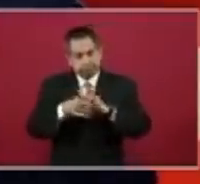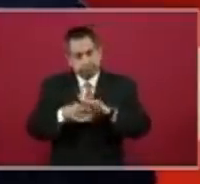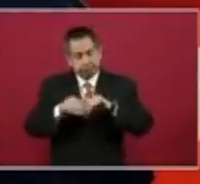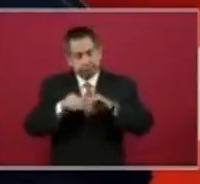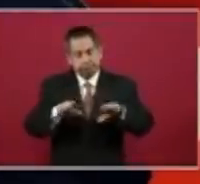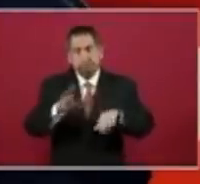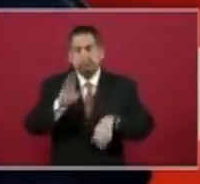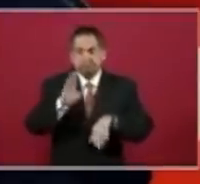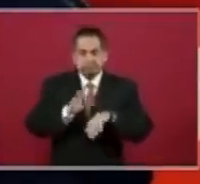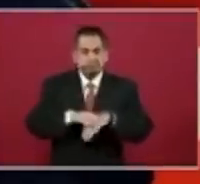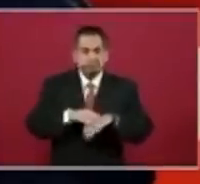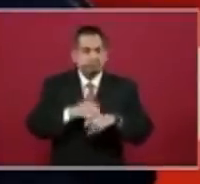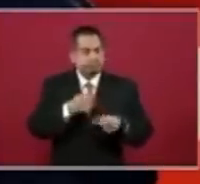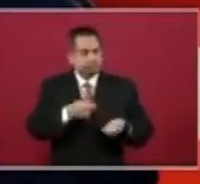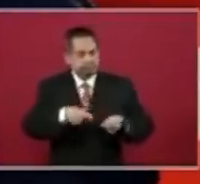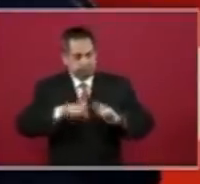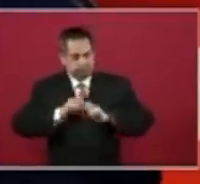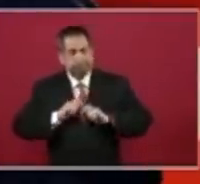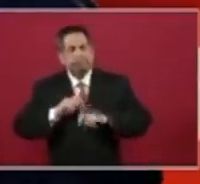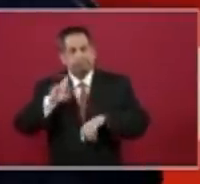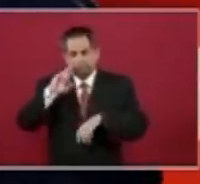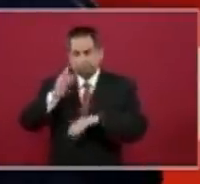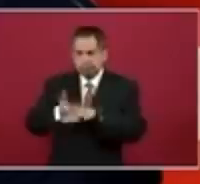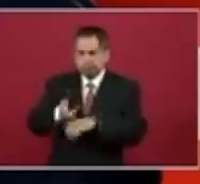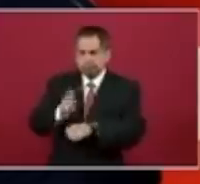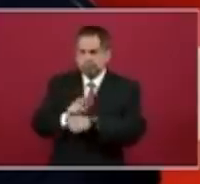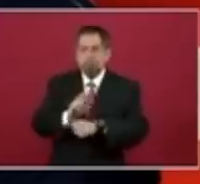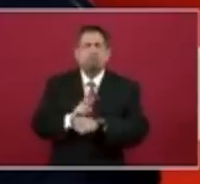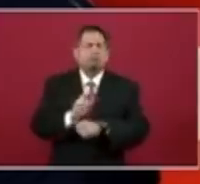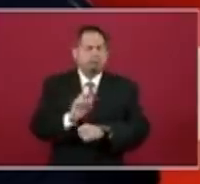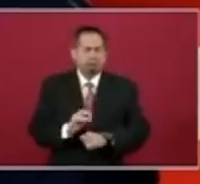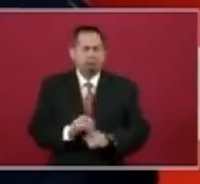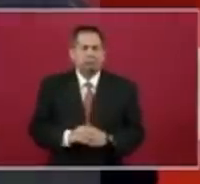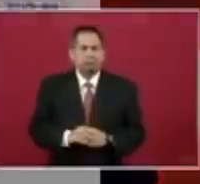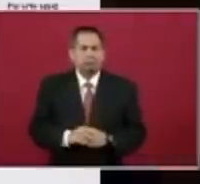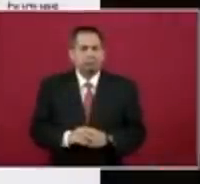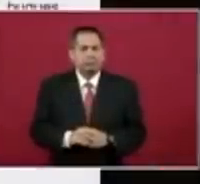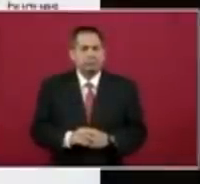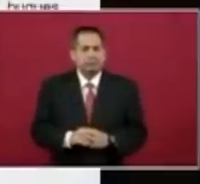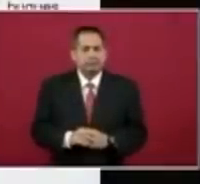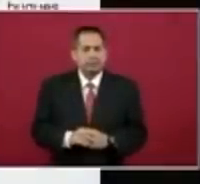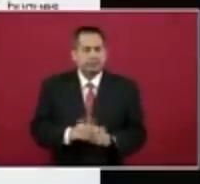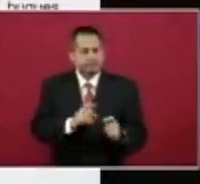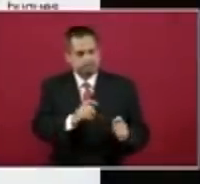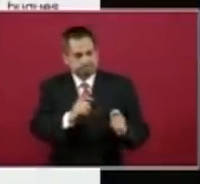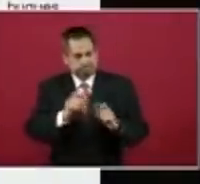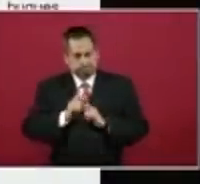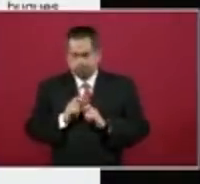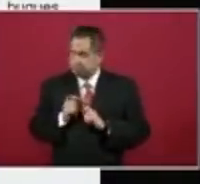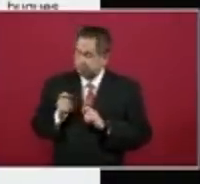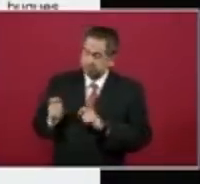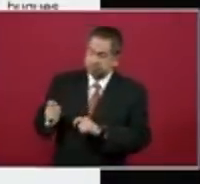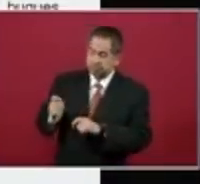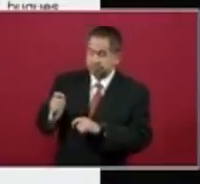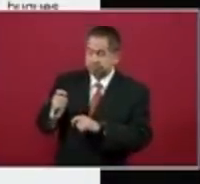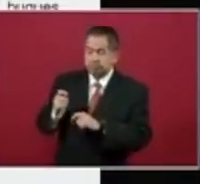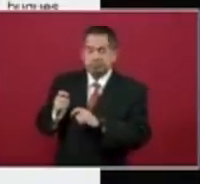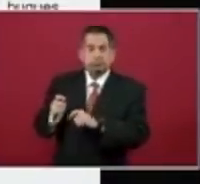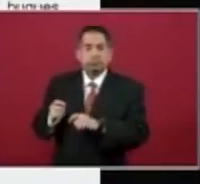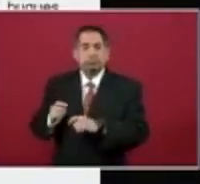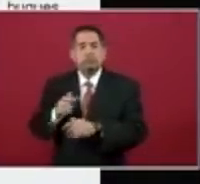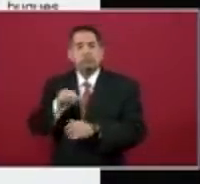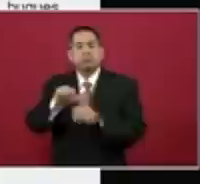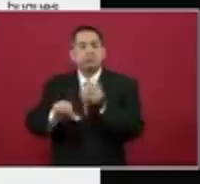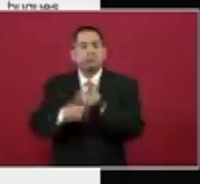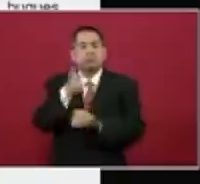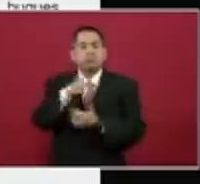nuevas tareas con respecto a esta situación. Se nos encomendaron 11